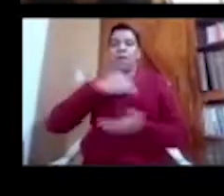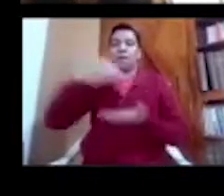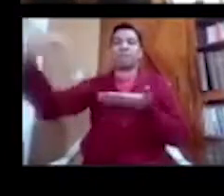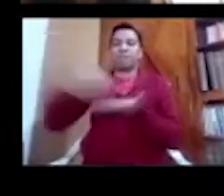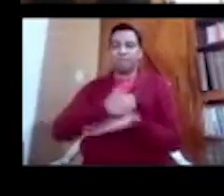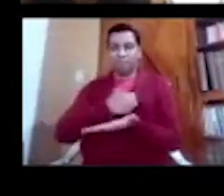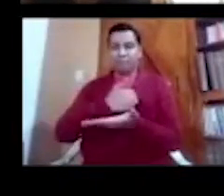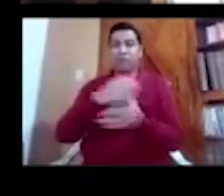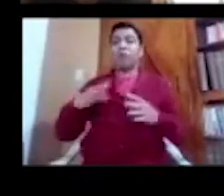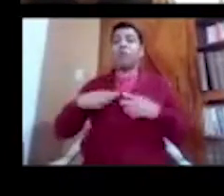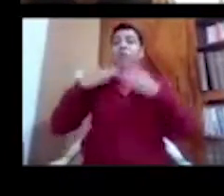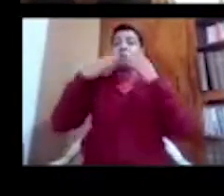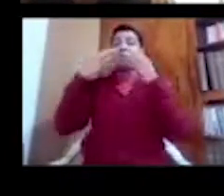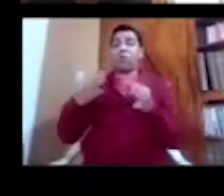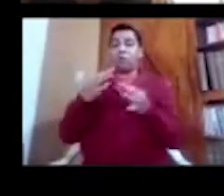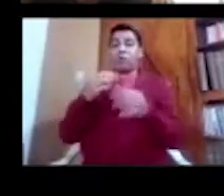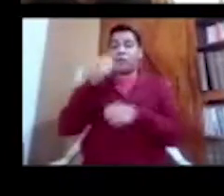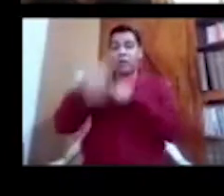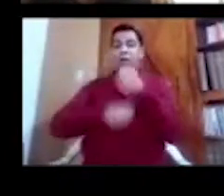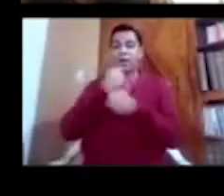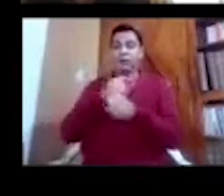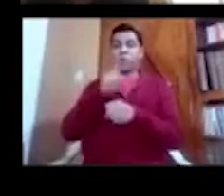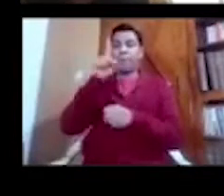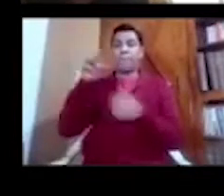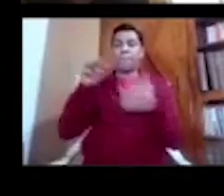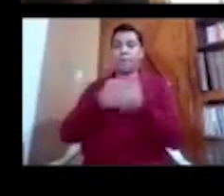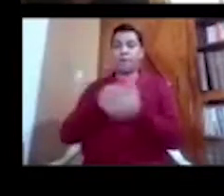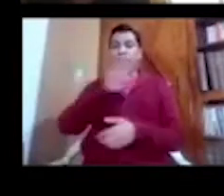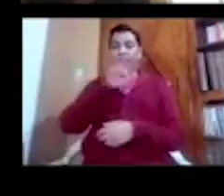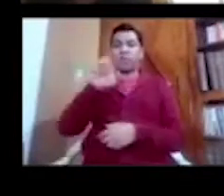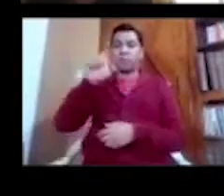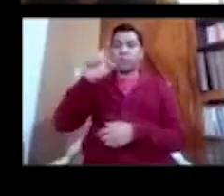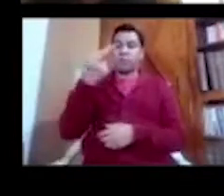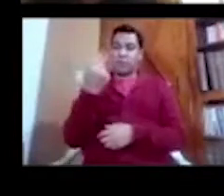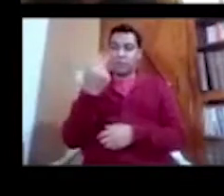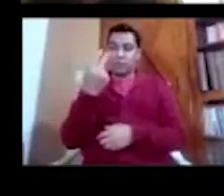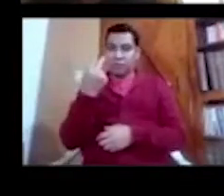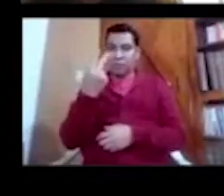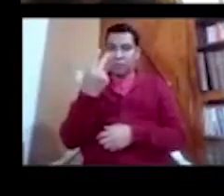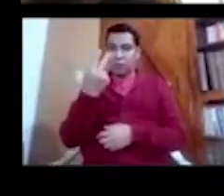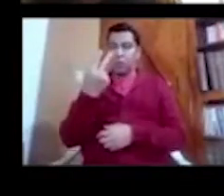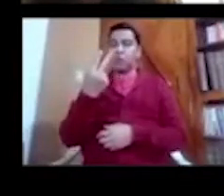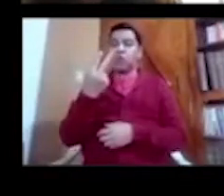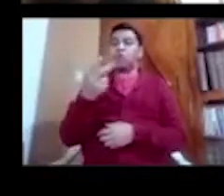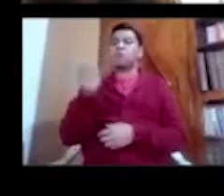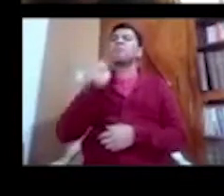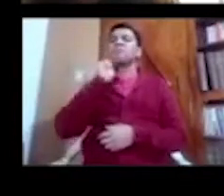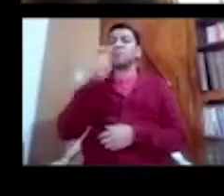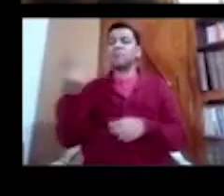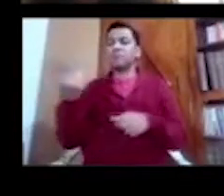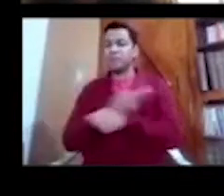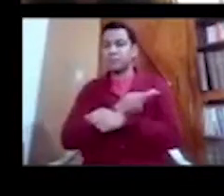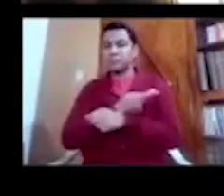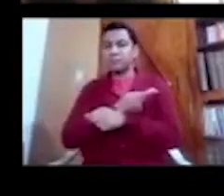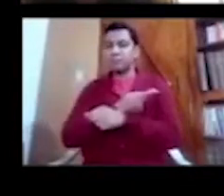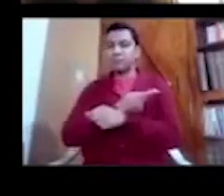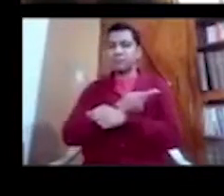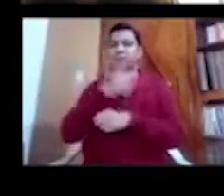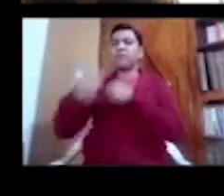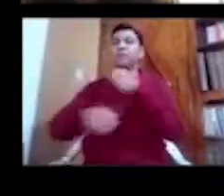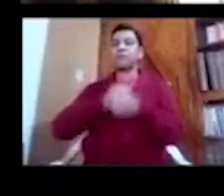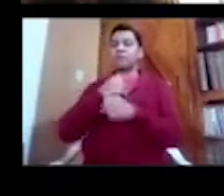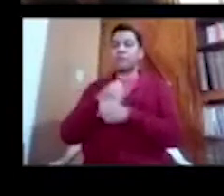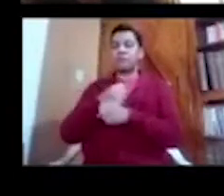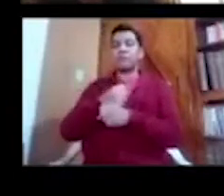funda en 1325, pronto va a ser un aniversario importante, en 1325 se funda la ciudad